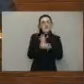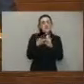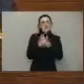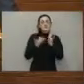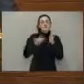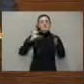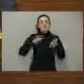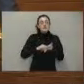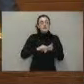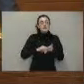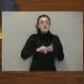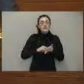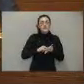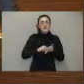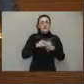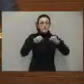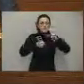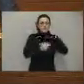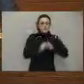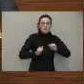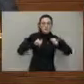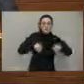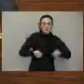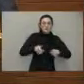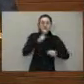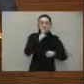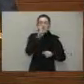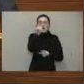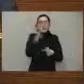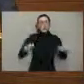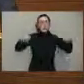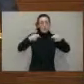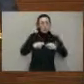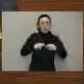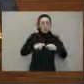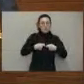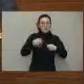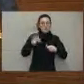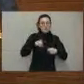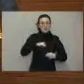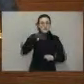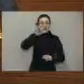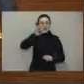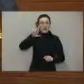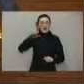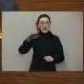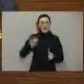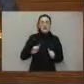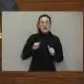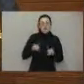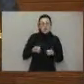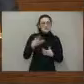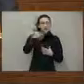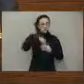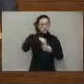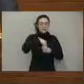sistemas de ingreso y de copago que se aplican en los servicios residenciales prestados por el ERA para enmarcar el